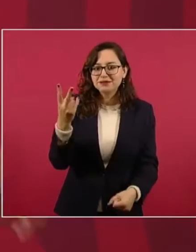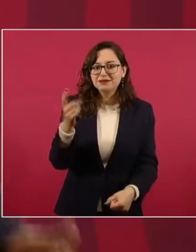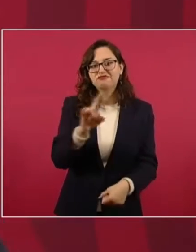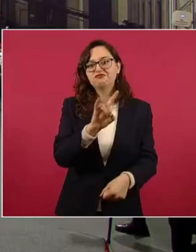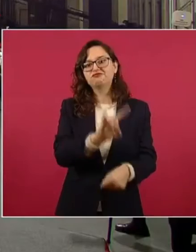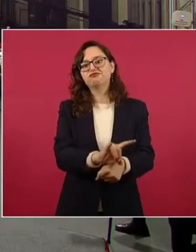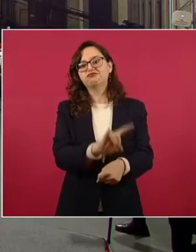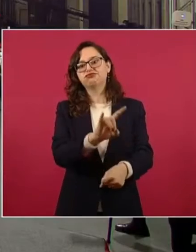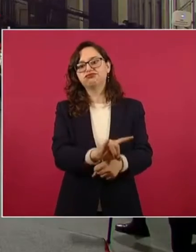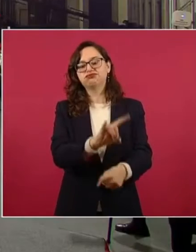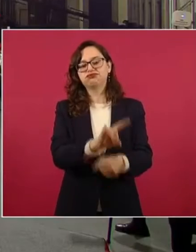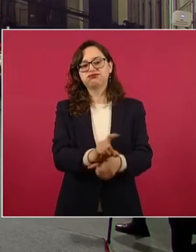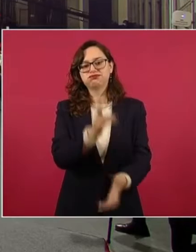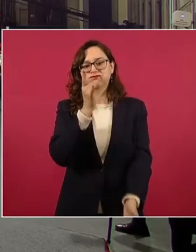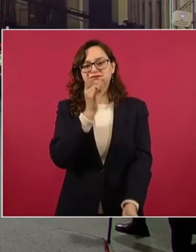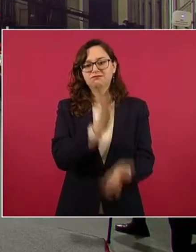y